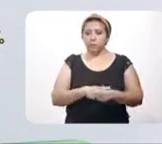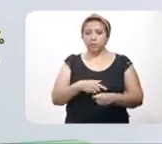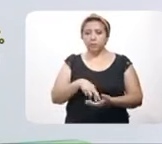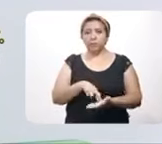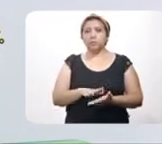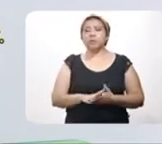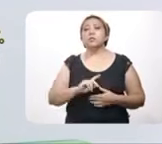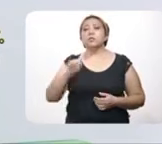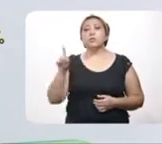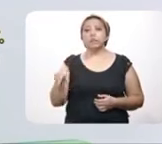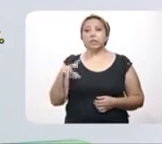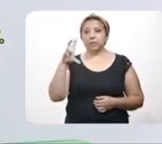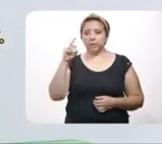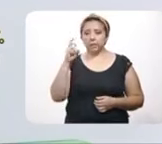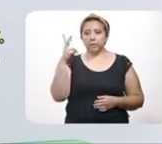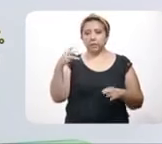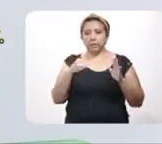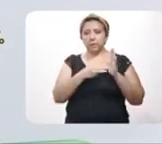contagios registrados, que es